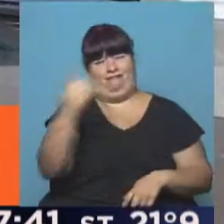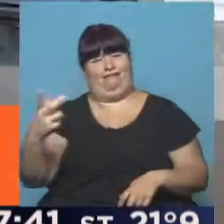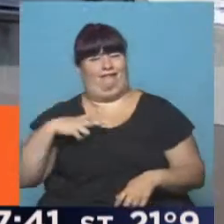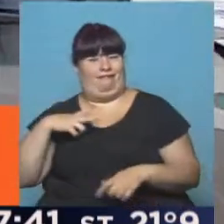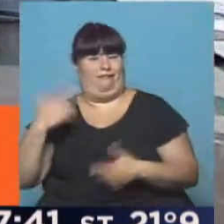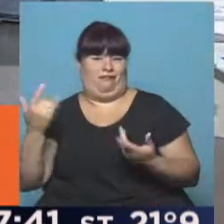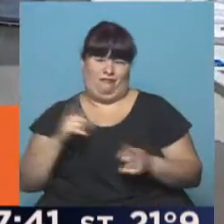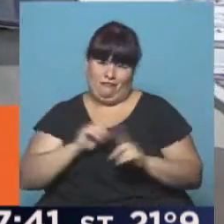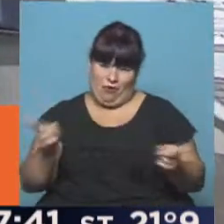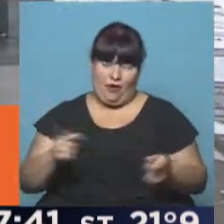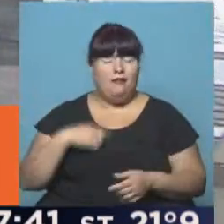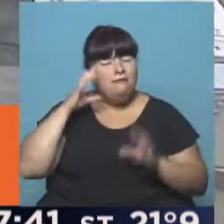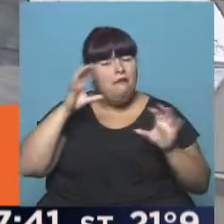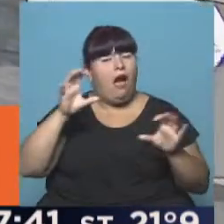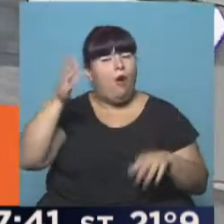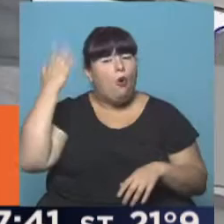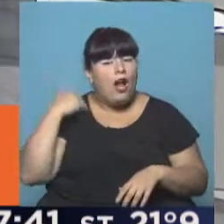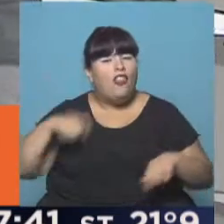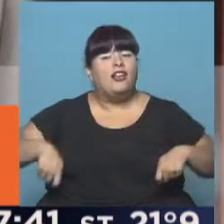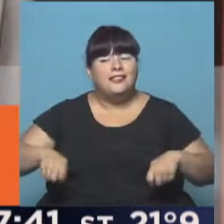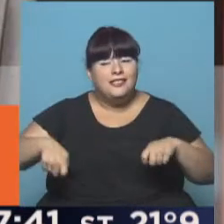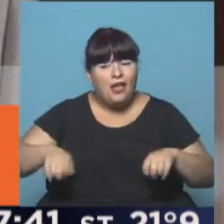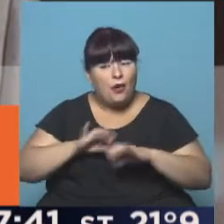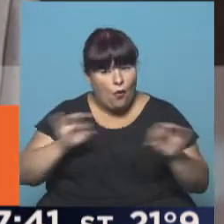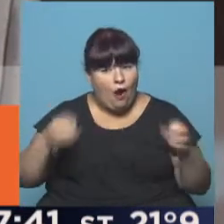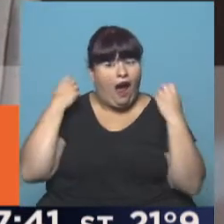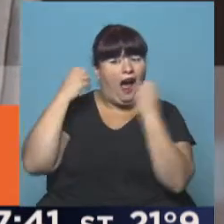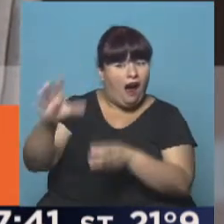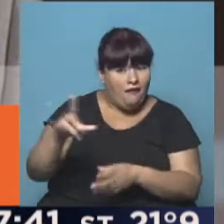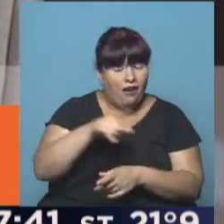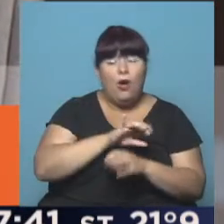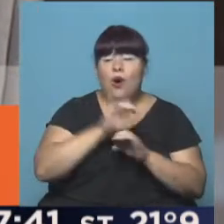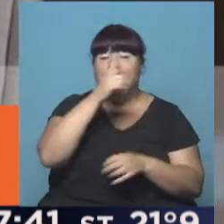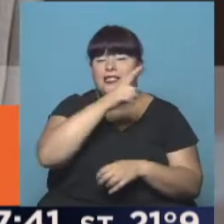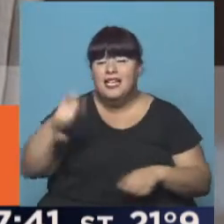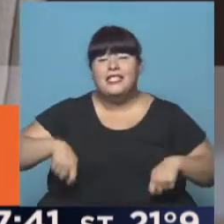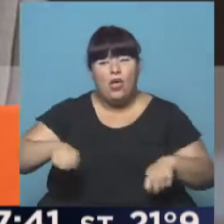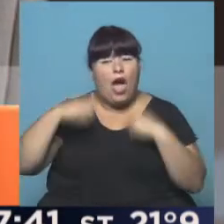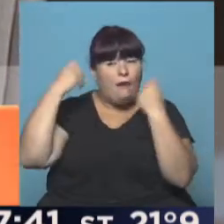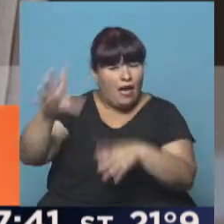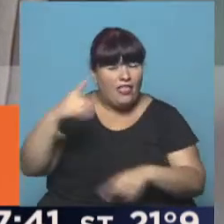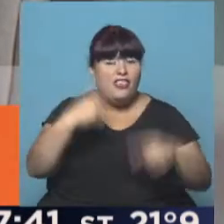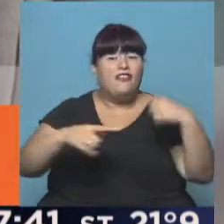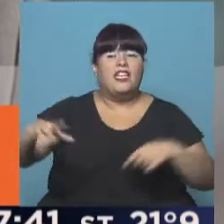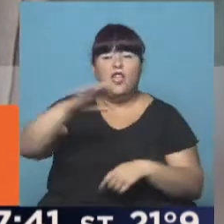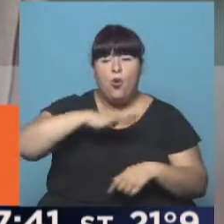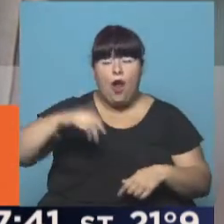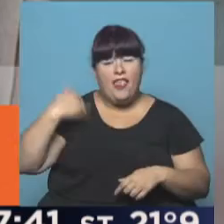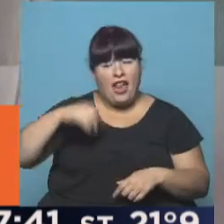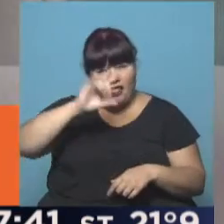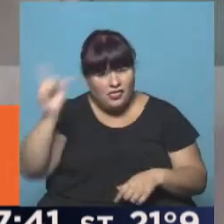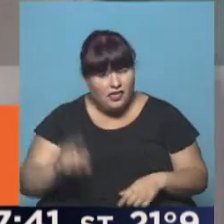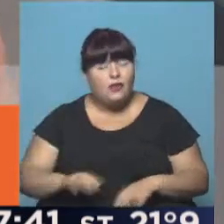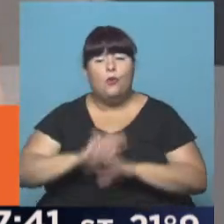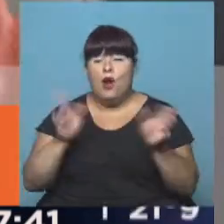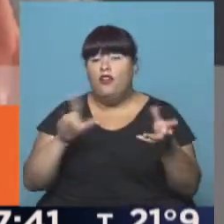tenía un bien suntuario. Me hace acordar a las sillas de rueda abandonadas, sí, claro. Cientos de sillas de rueda abandonadas en diferentes zonas de la República